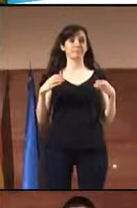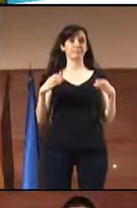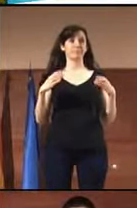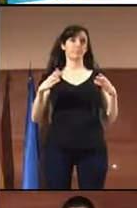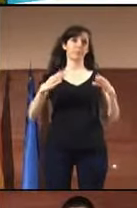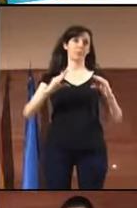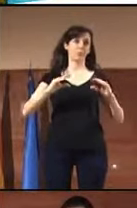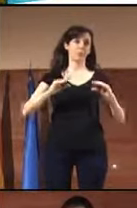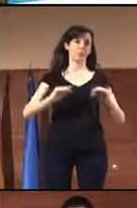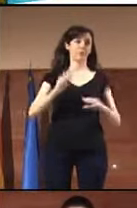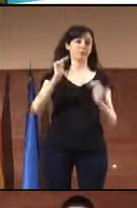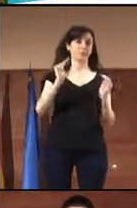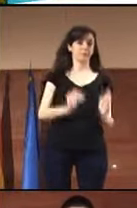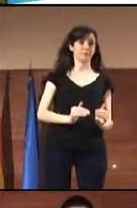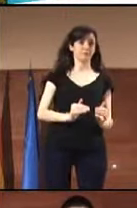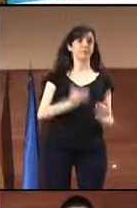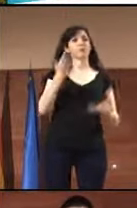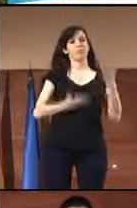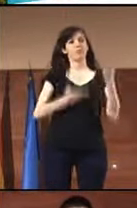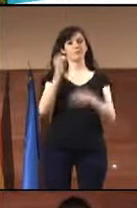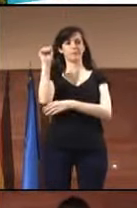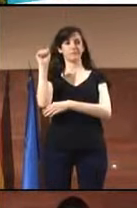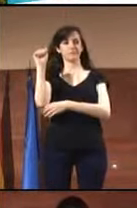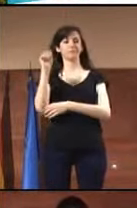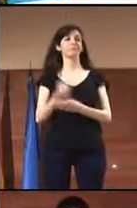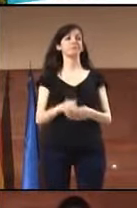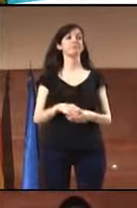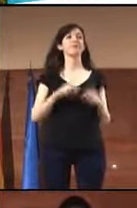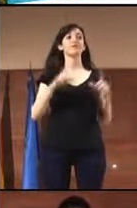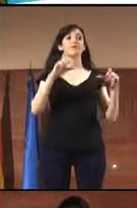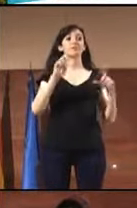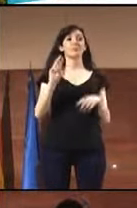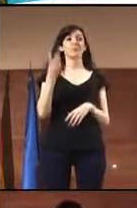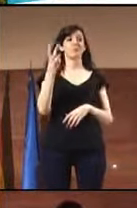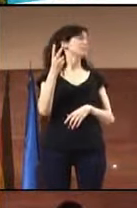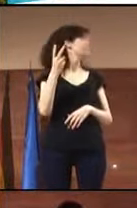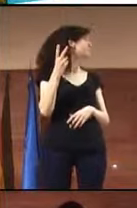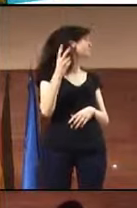respaldo. En la segunda foto de arriba